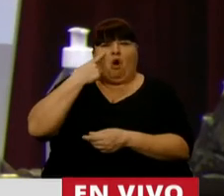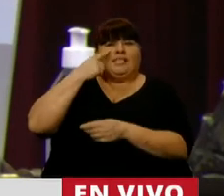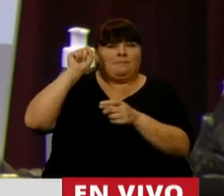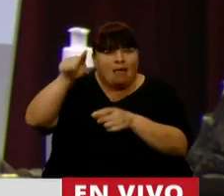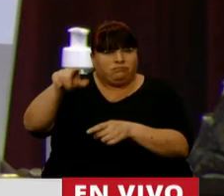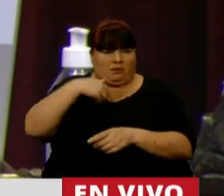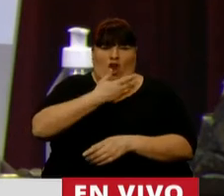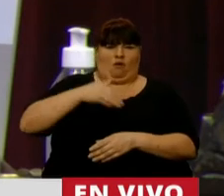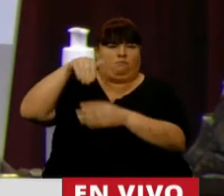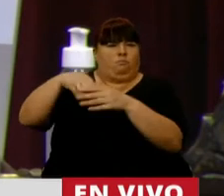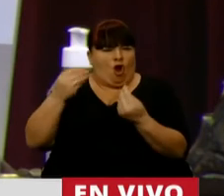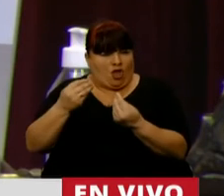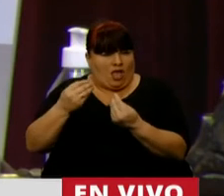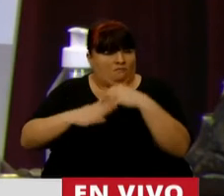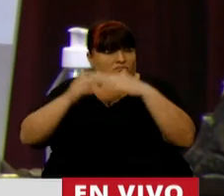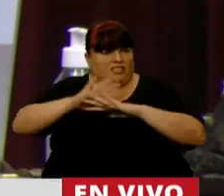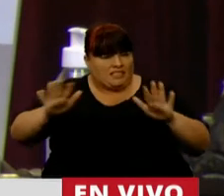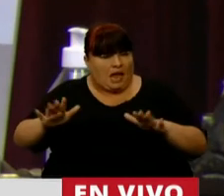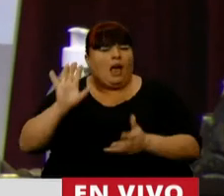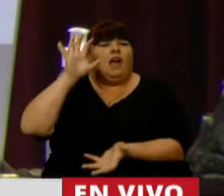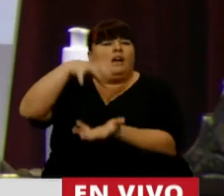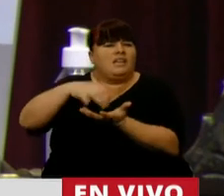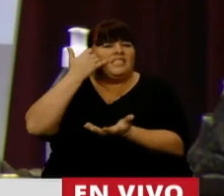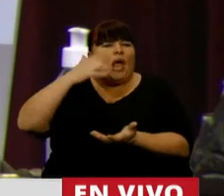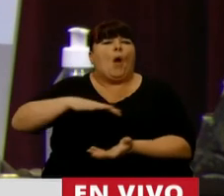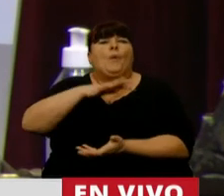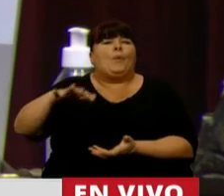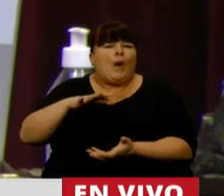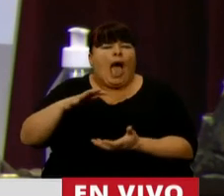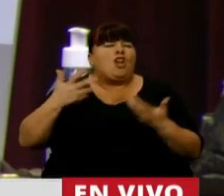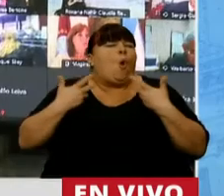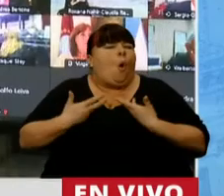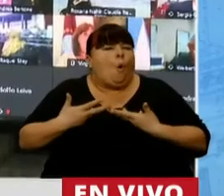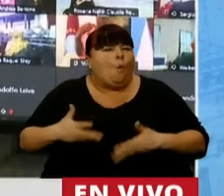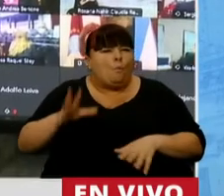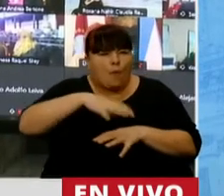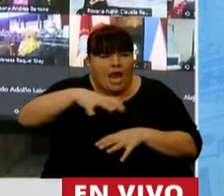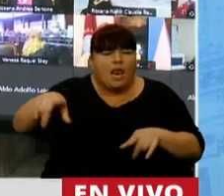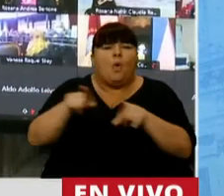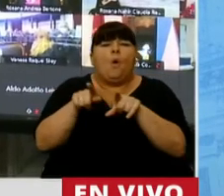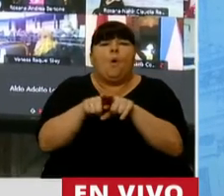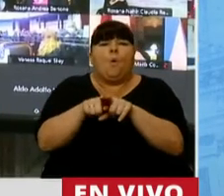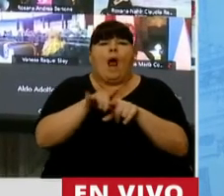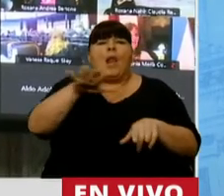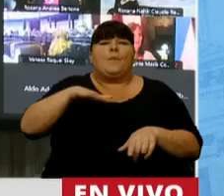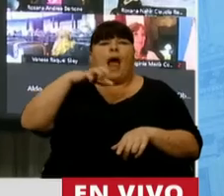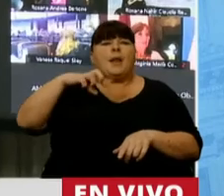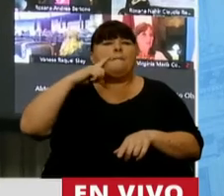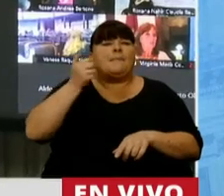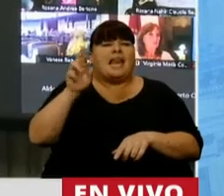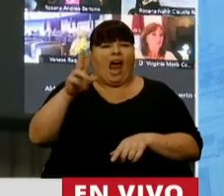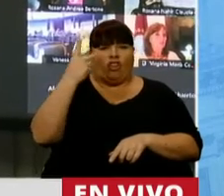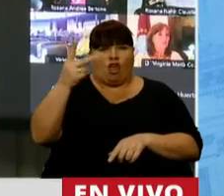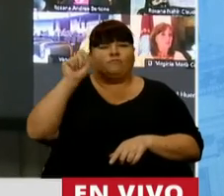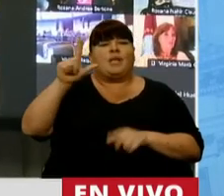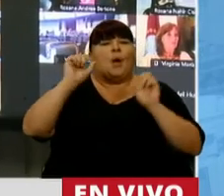está urbanizada y donde se han instalado ya barrios que son muy humildes, como le toca al barrio Pilar 2